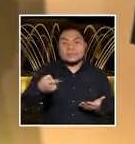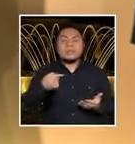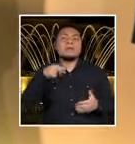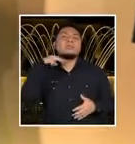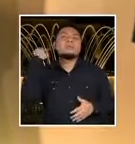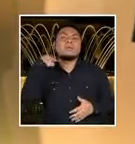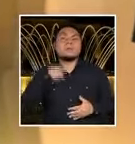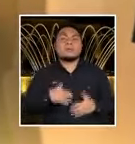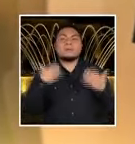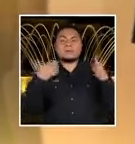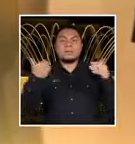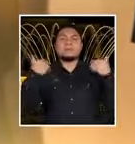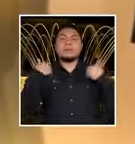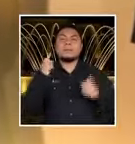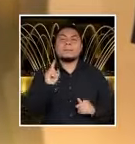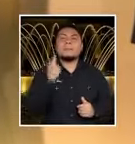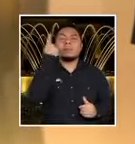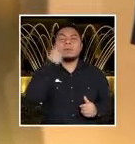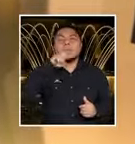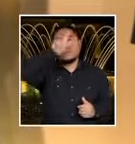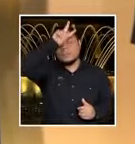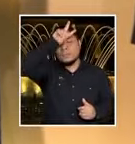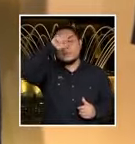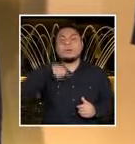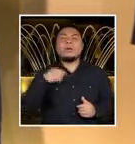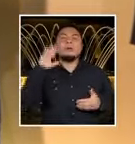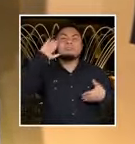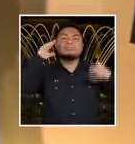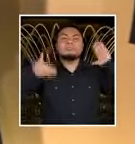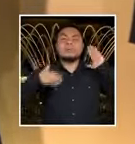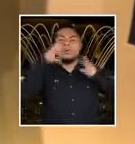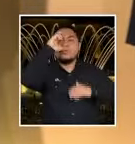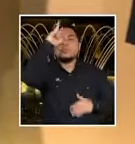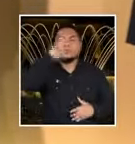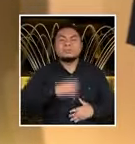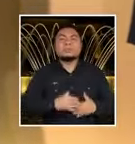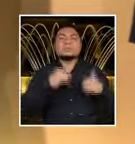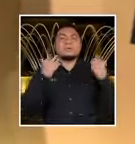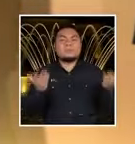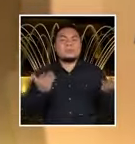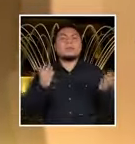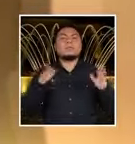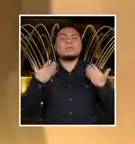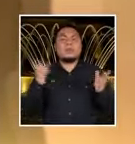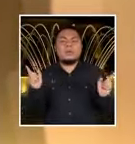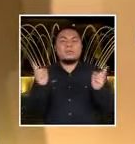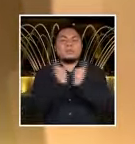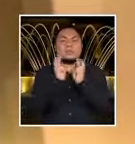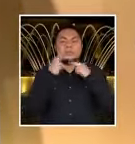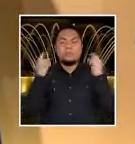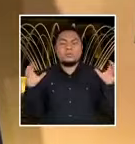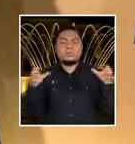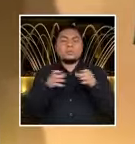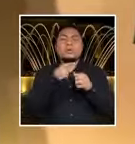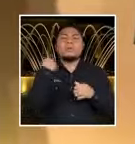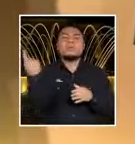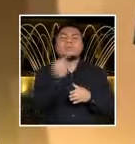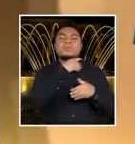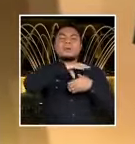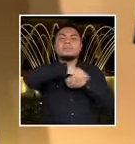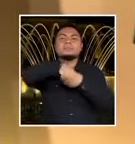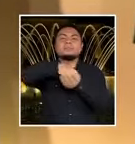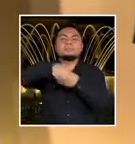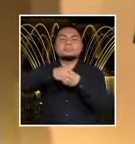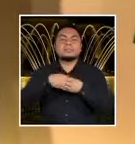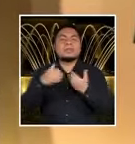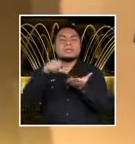noviembre haremos el primer Perú Moda Cusco, donde vamos a reunir a todos los artesanos del